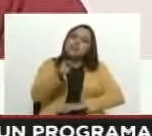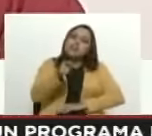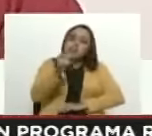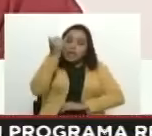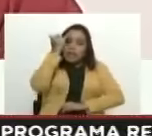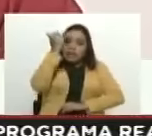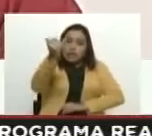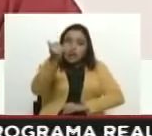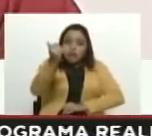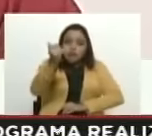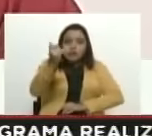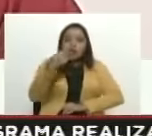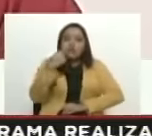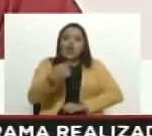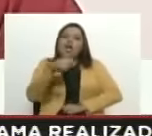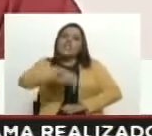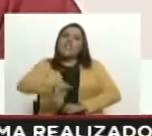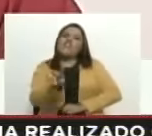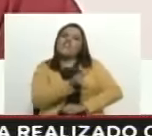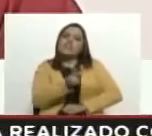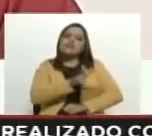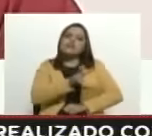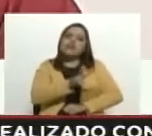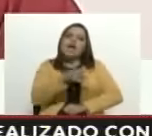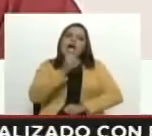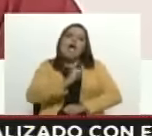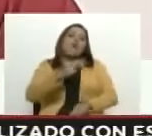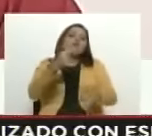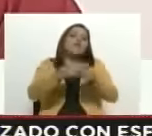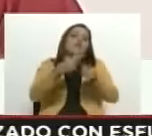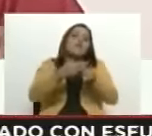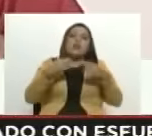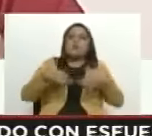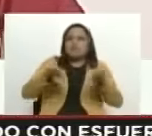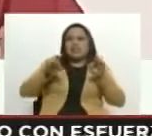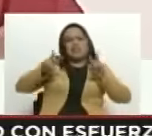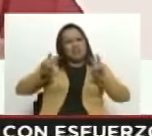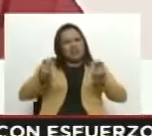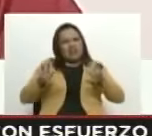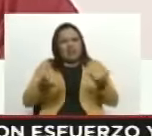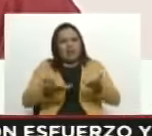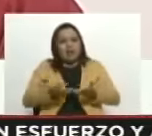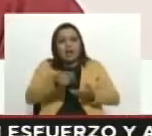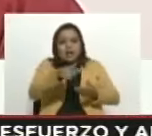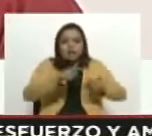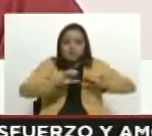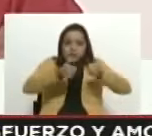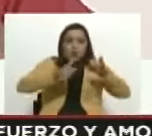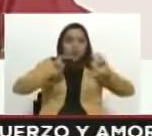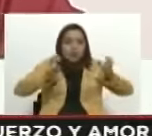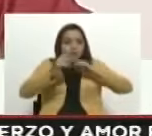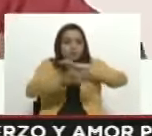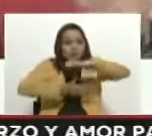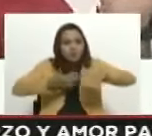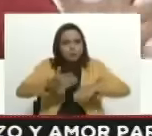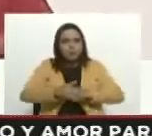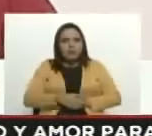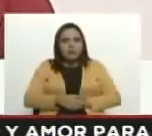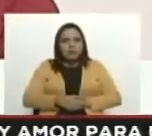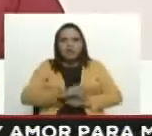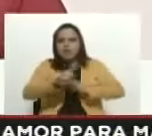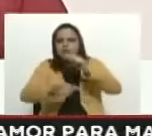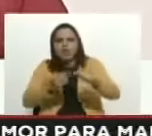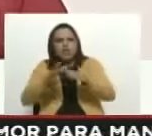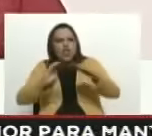cuando decretaron a Venezuela una amenaza inusual y extraordinaria. Por ahí venía el tema. Y de ahí han venido todas las